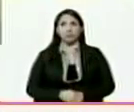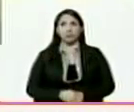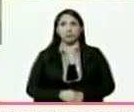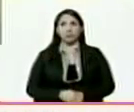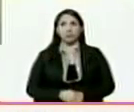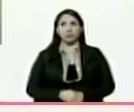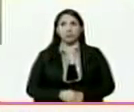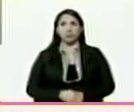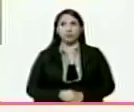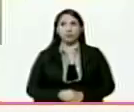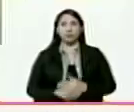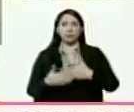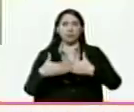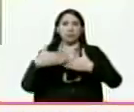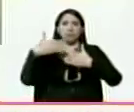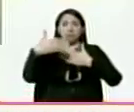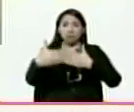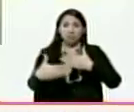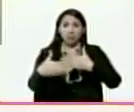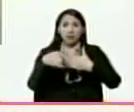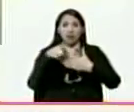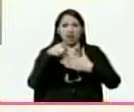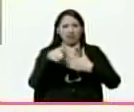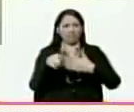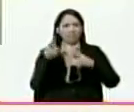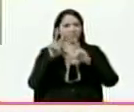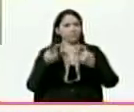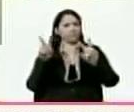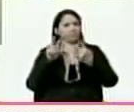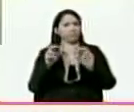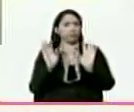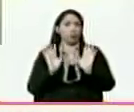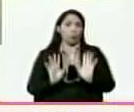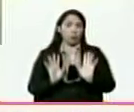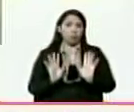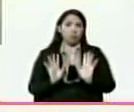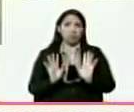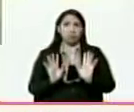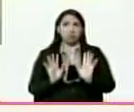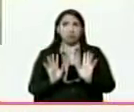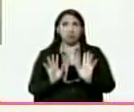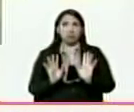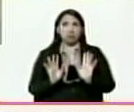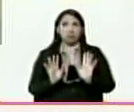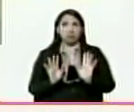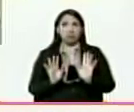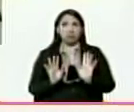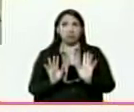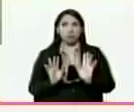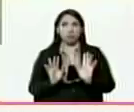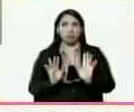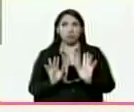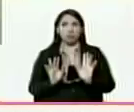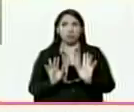Detrás de esa remisión o ese referral al que tú